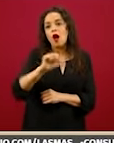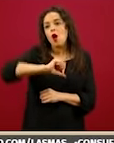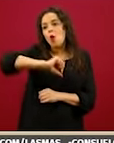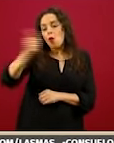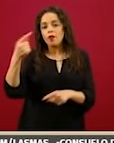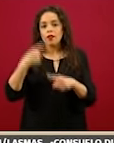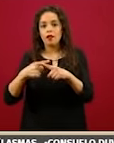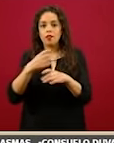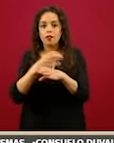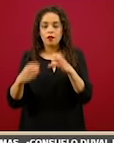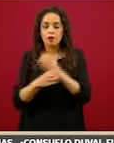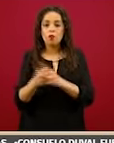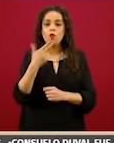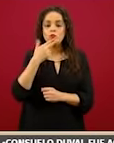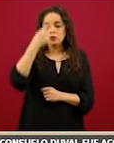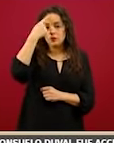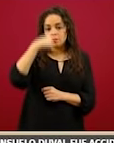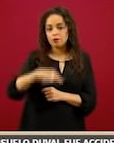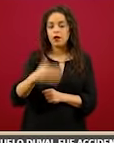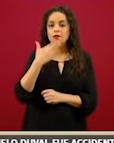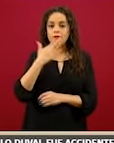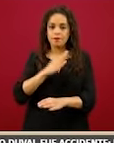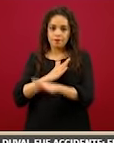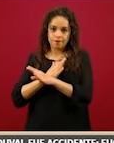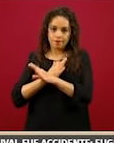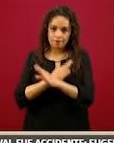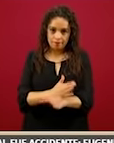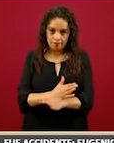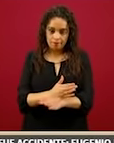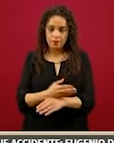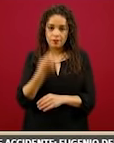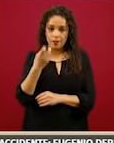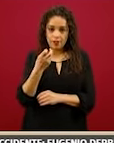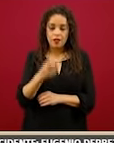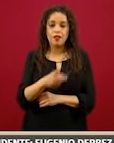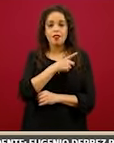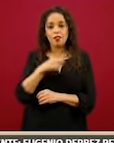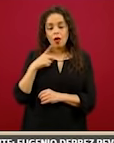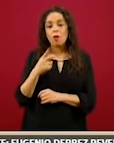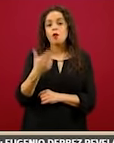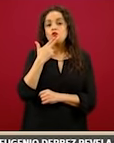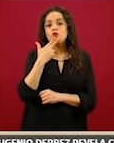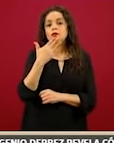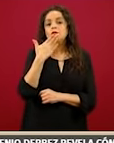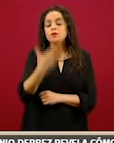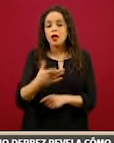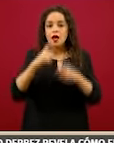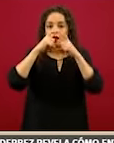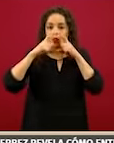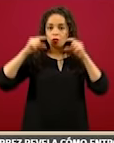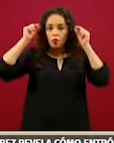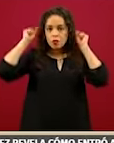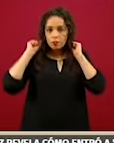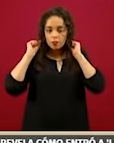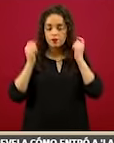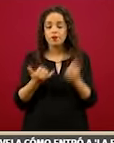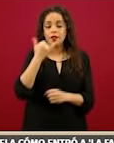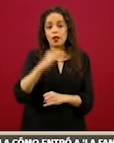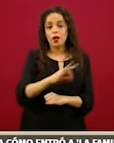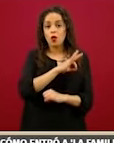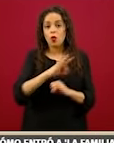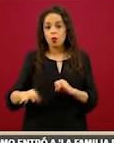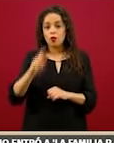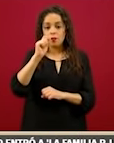si no tenemos en mente estos riesgos potenciales de un mal uso del cubrebocas. Y finalmente el impacto ambiental, que